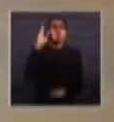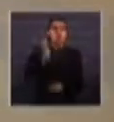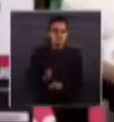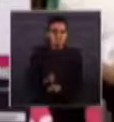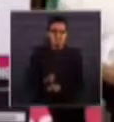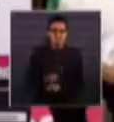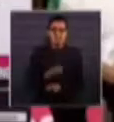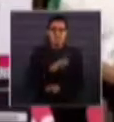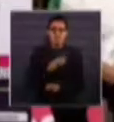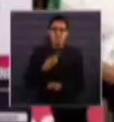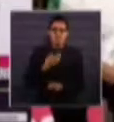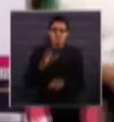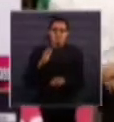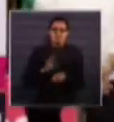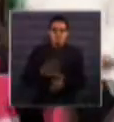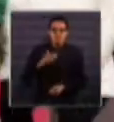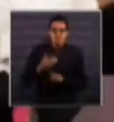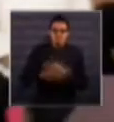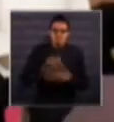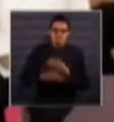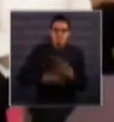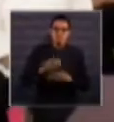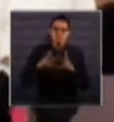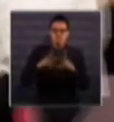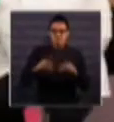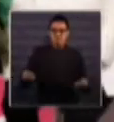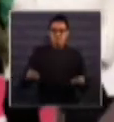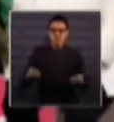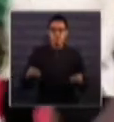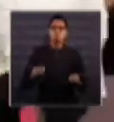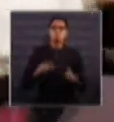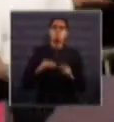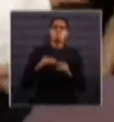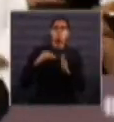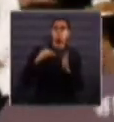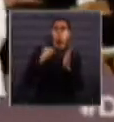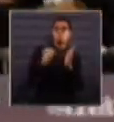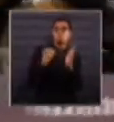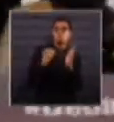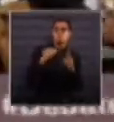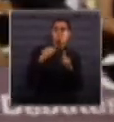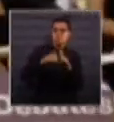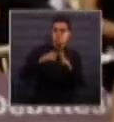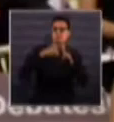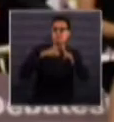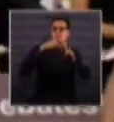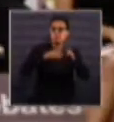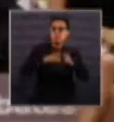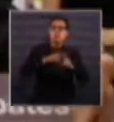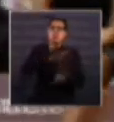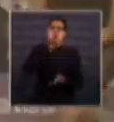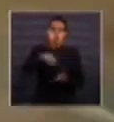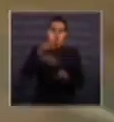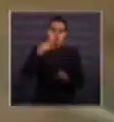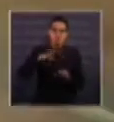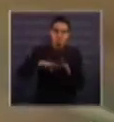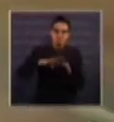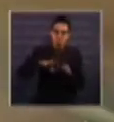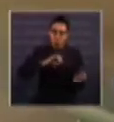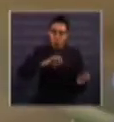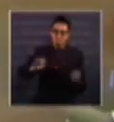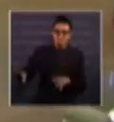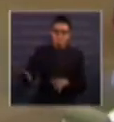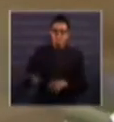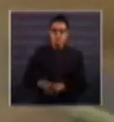ese sentido. Y muy probablemente sí sabían a qué se iban a enfrentar. Sabían que serían interrogados por especialistas. Bueno, vamos a platicar un poco primero del formato,